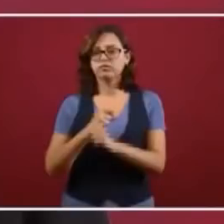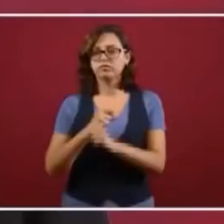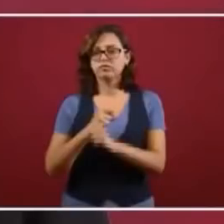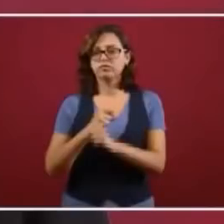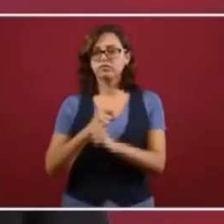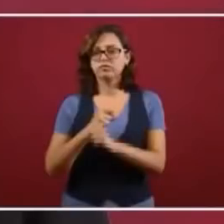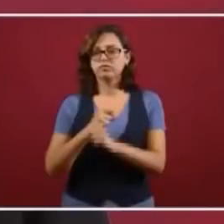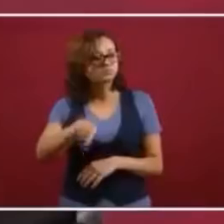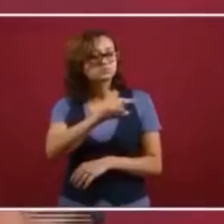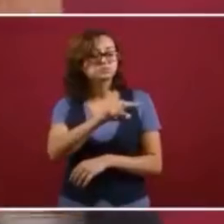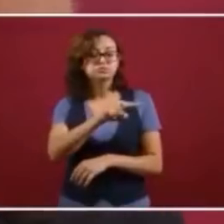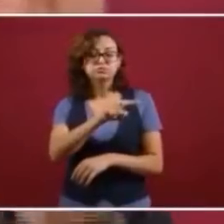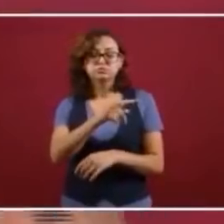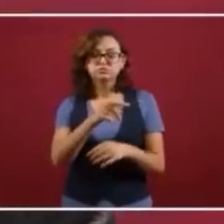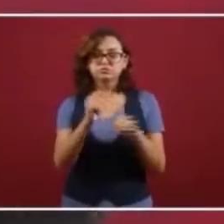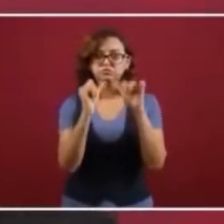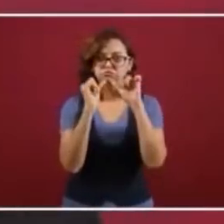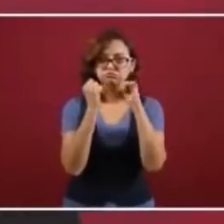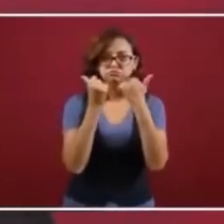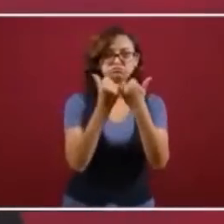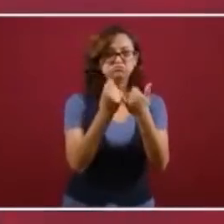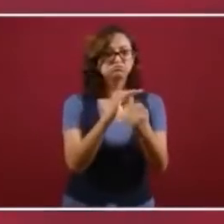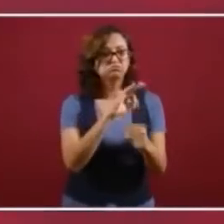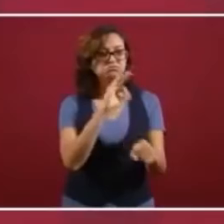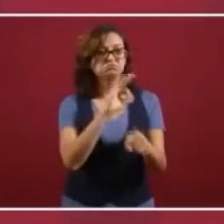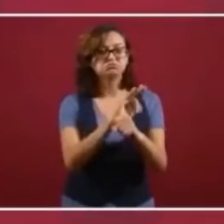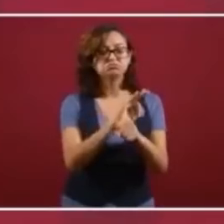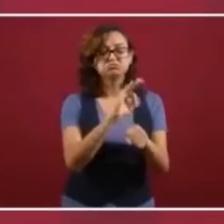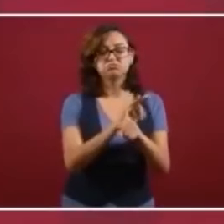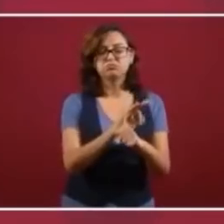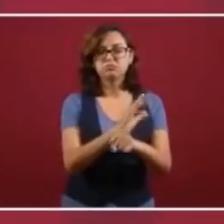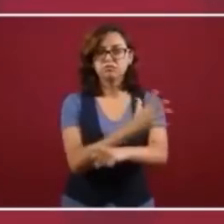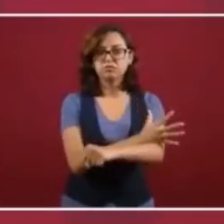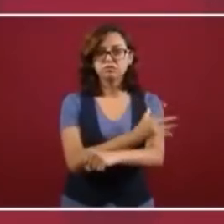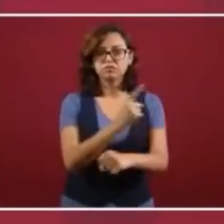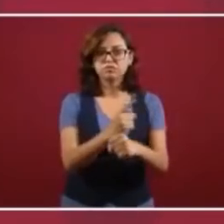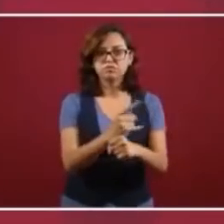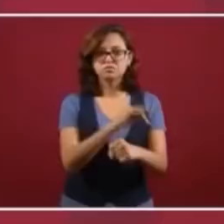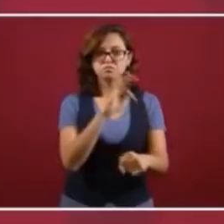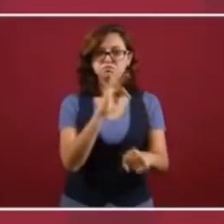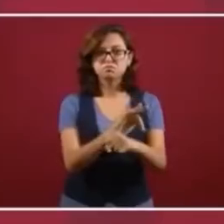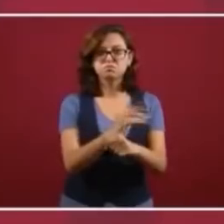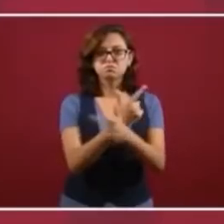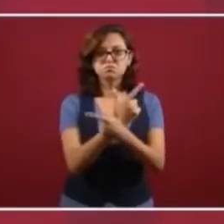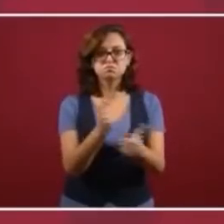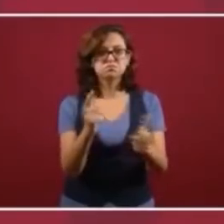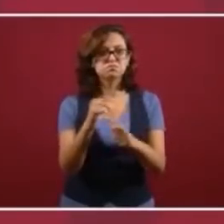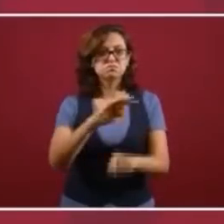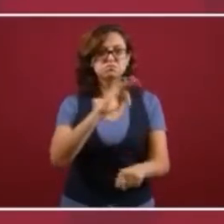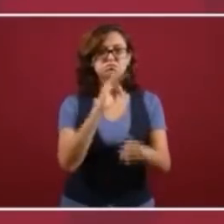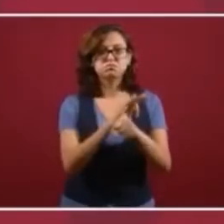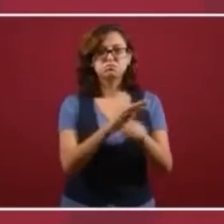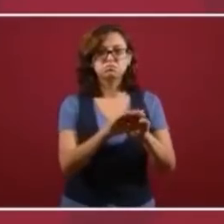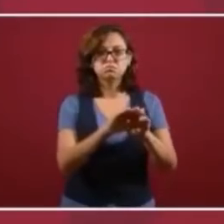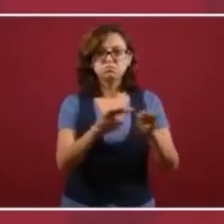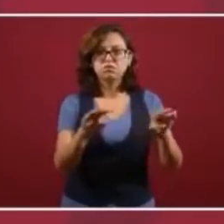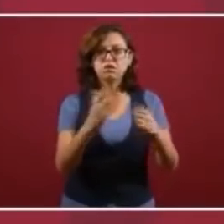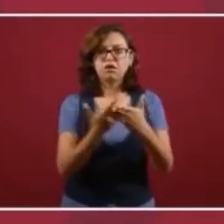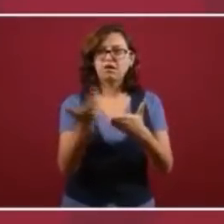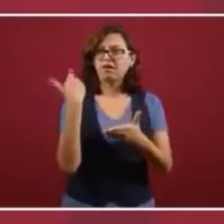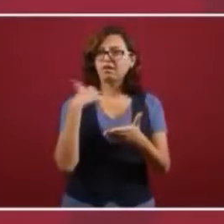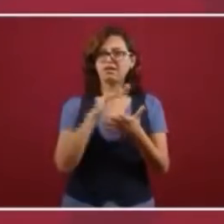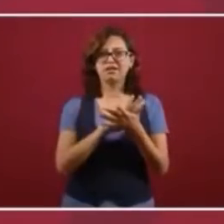de la honestidad, estos que ahora son paladines de la libertad y de la democracia. Allá están